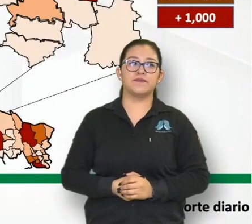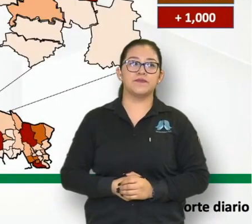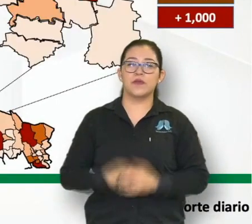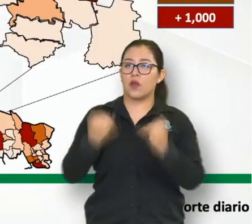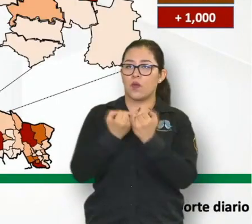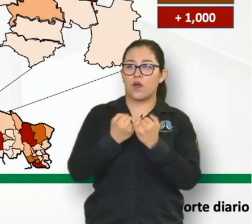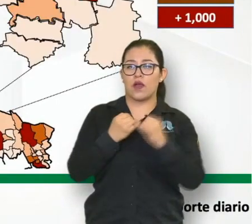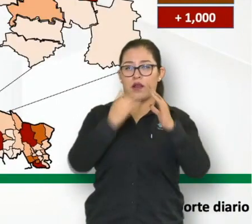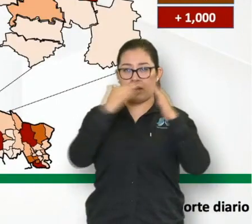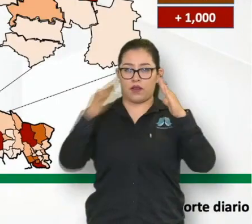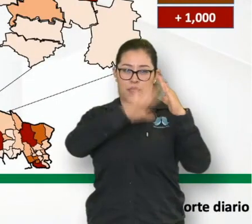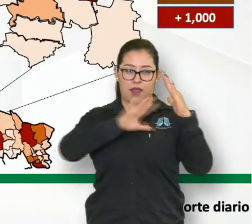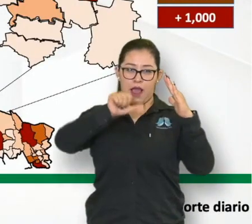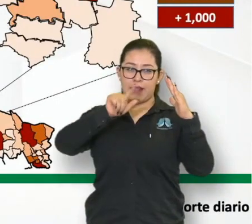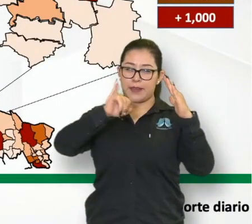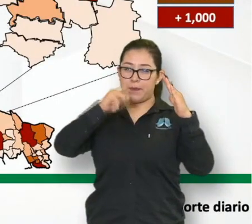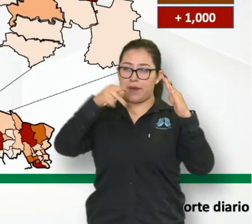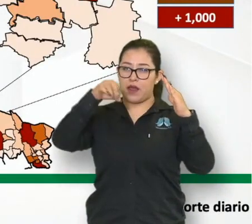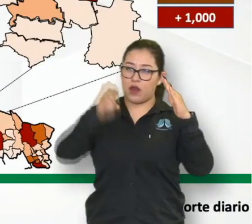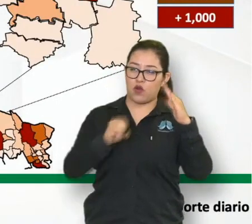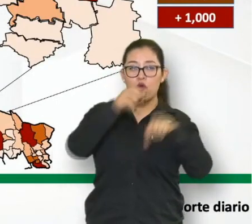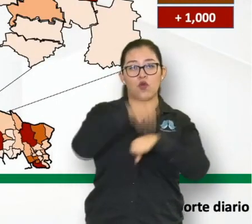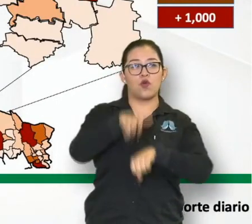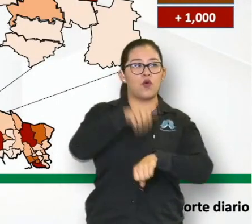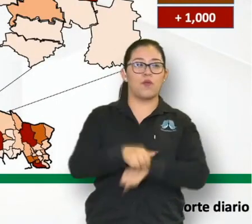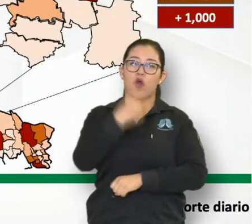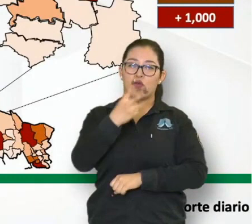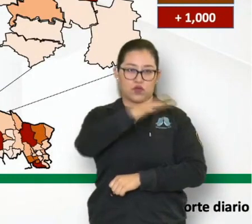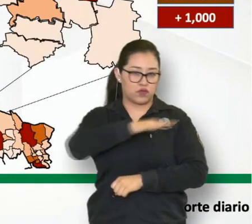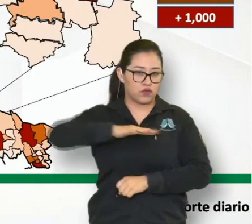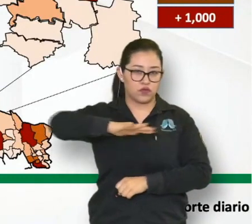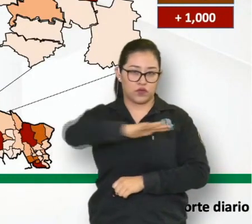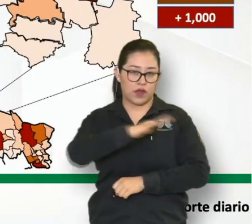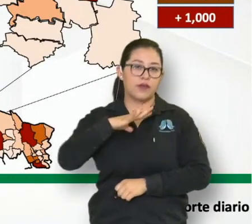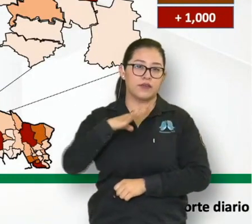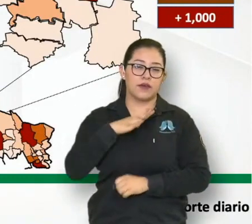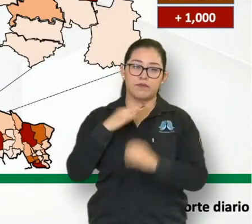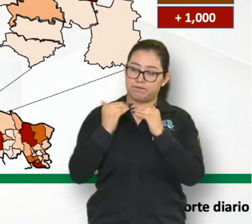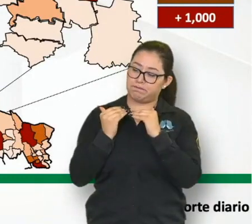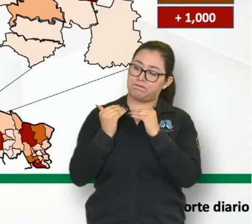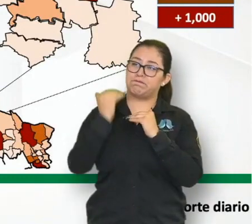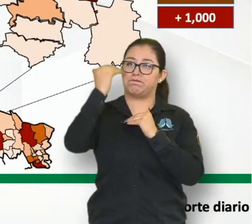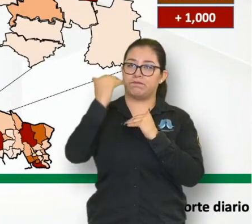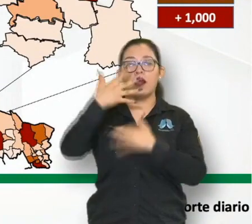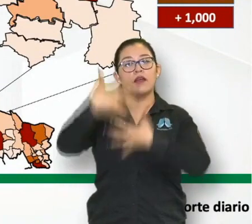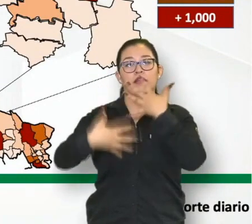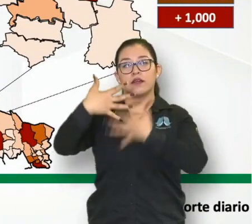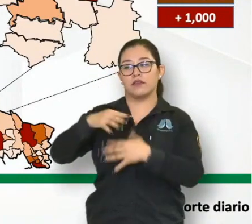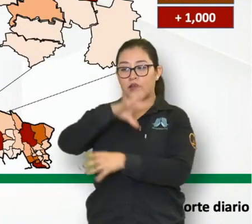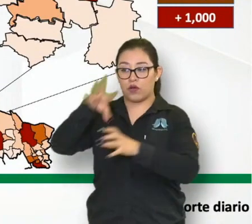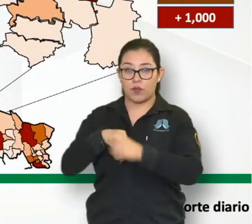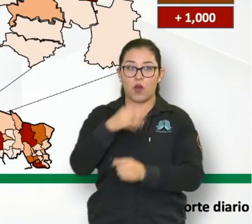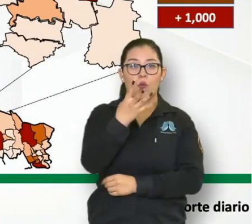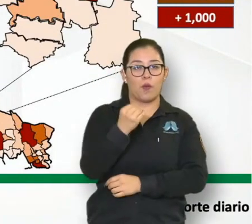zona del altiplano particularmente aquí en la jurisdicción sanitaria número 2 estamos teniendo un incremento de 15 casos vemos